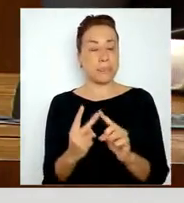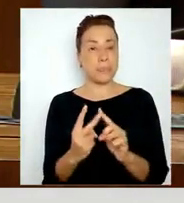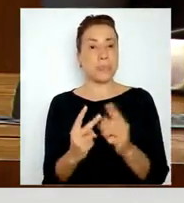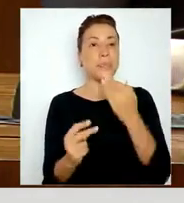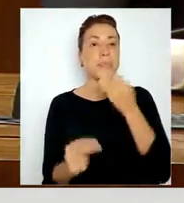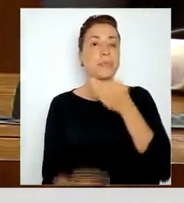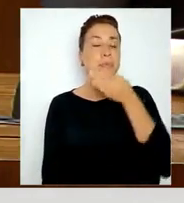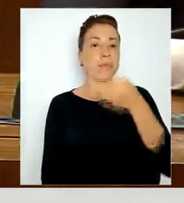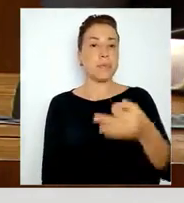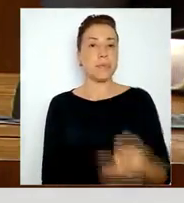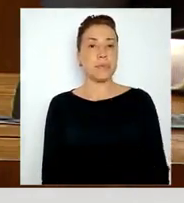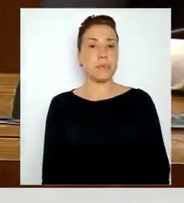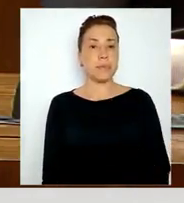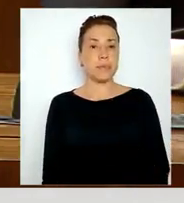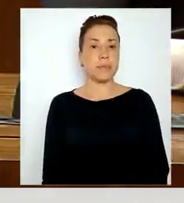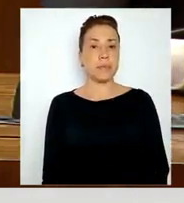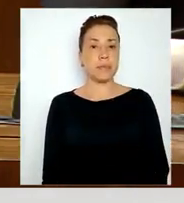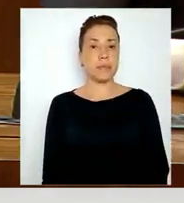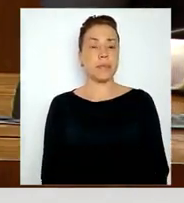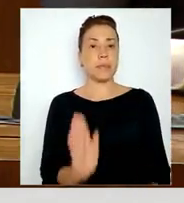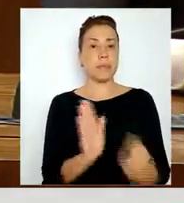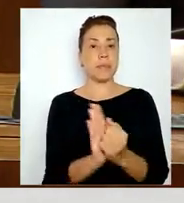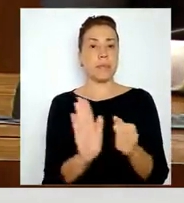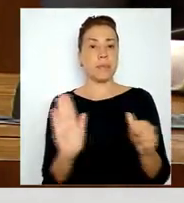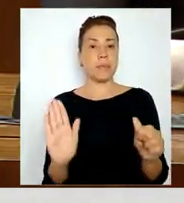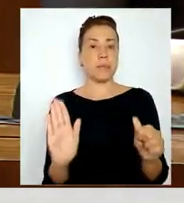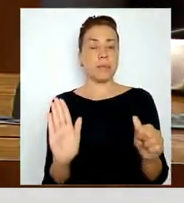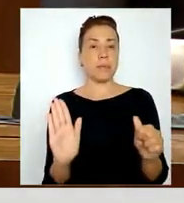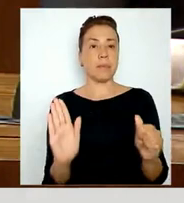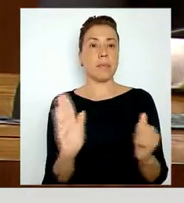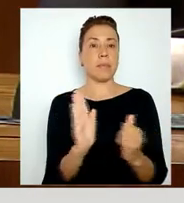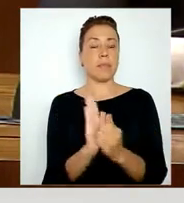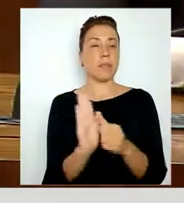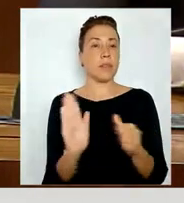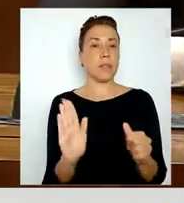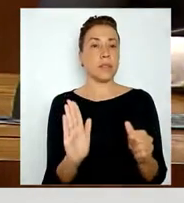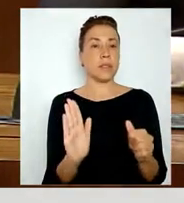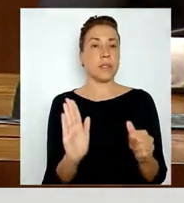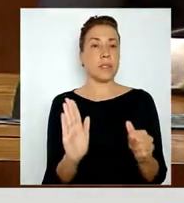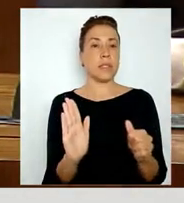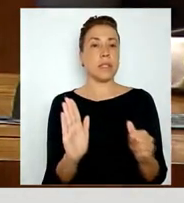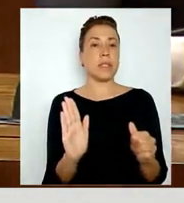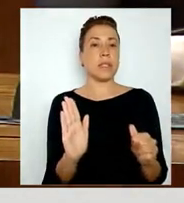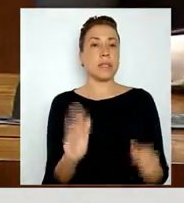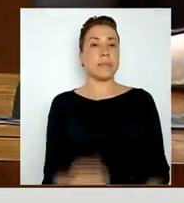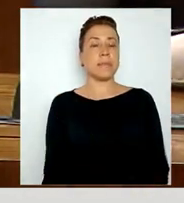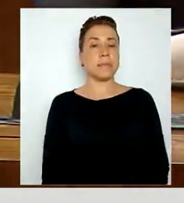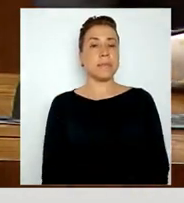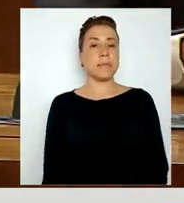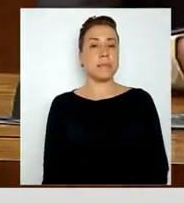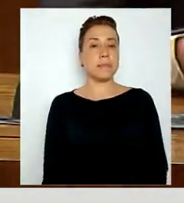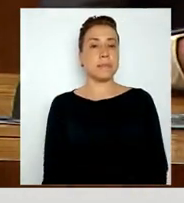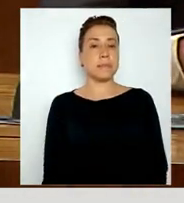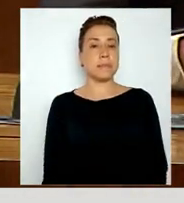relación al artículo seis el artículo seis en particular lo que señala es que todos los criterios generales